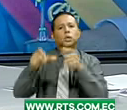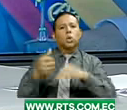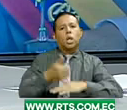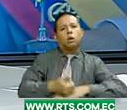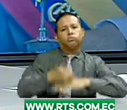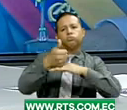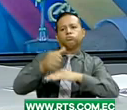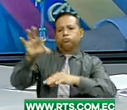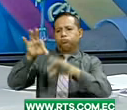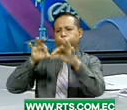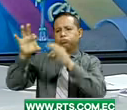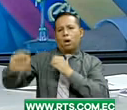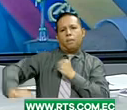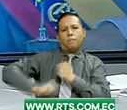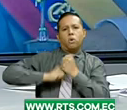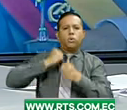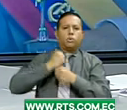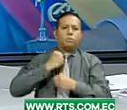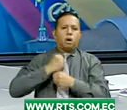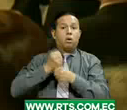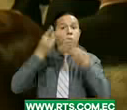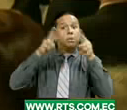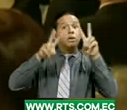deudas menores a $1,000.